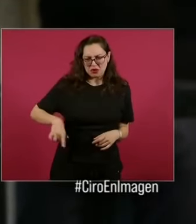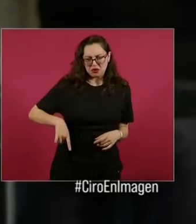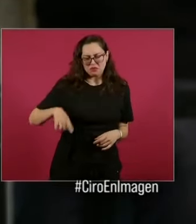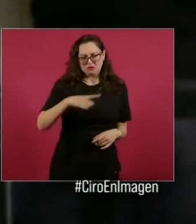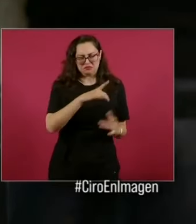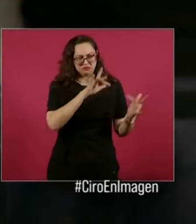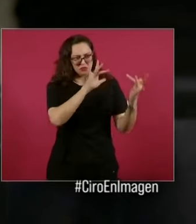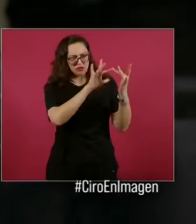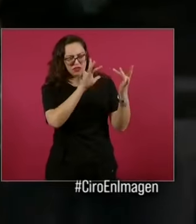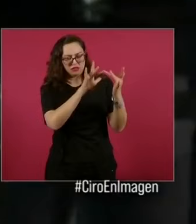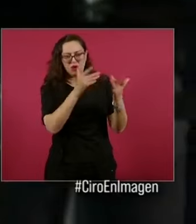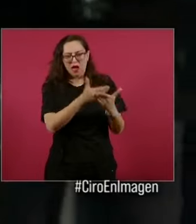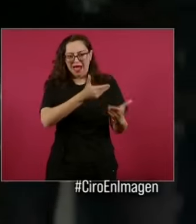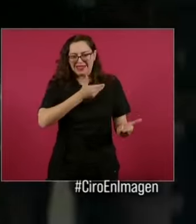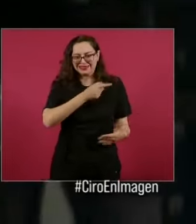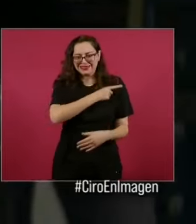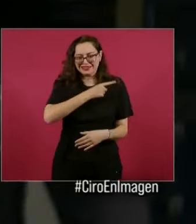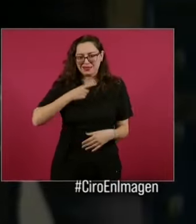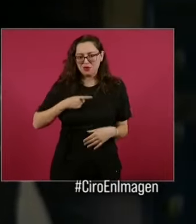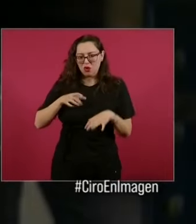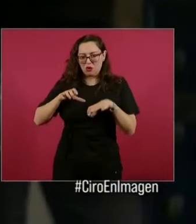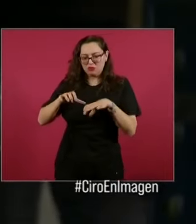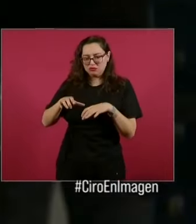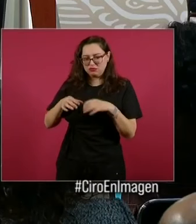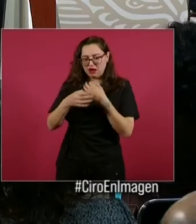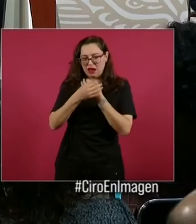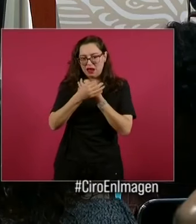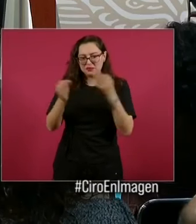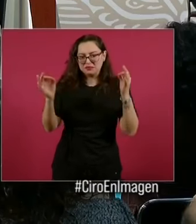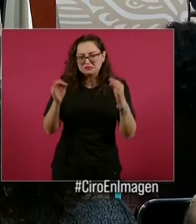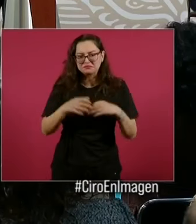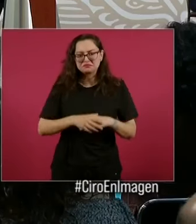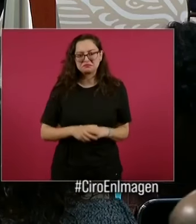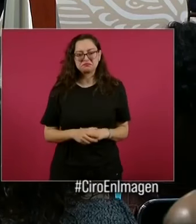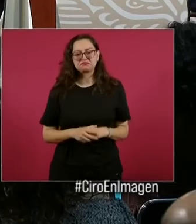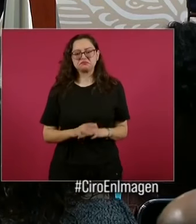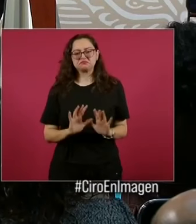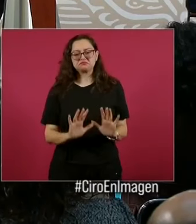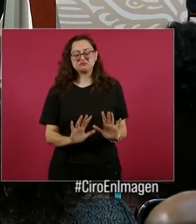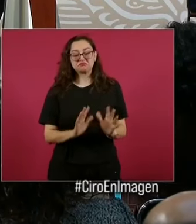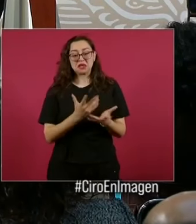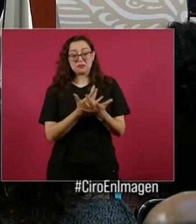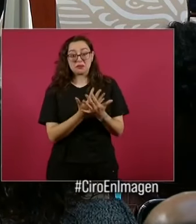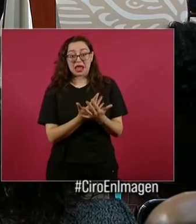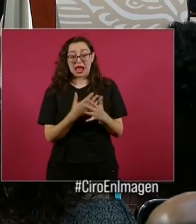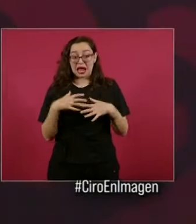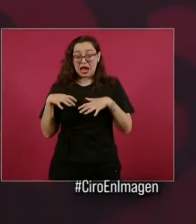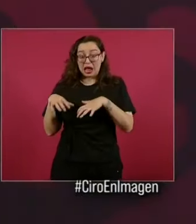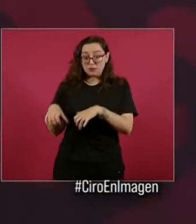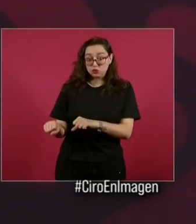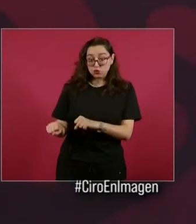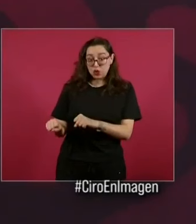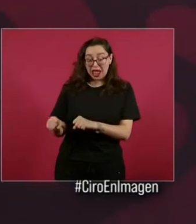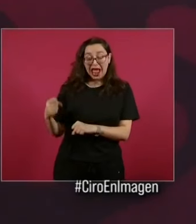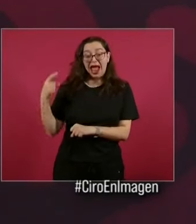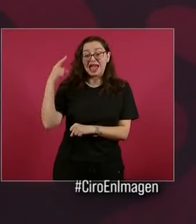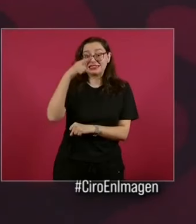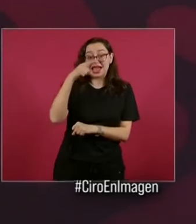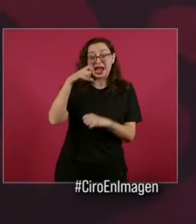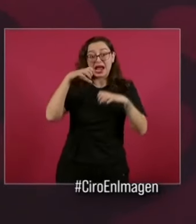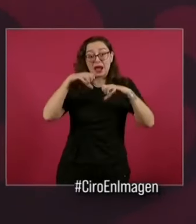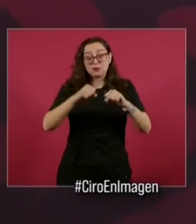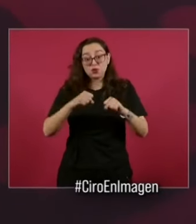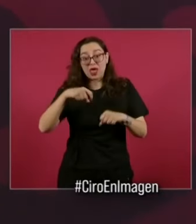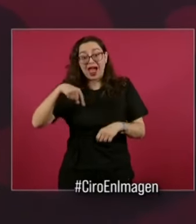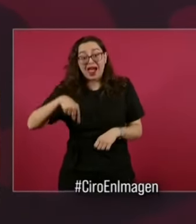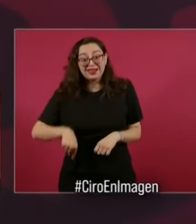usted personalmente sobre esta captura? Hay que esperar a ver si la captura fue allá o aquí.